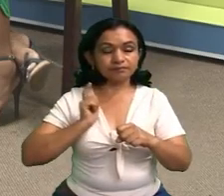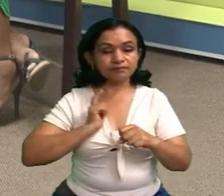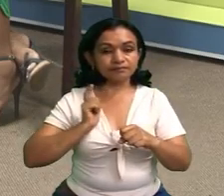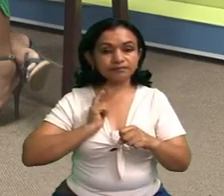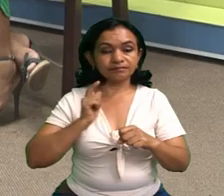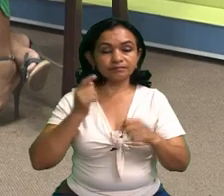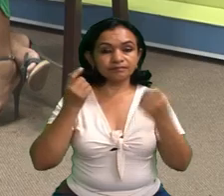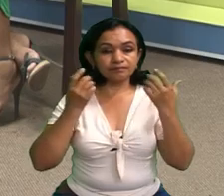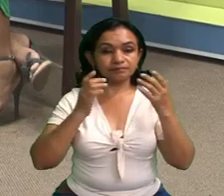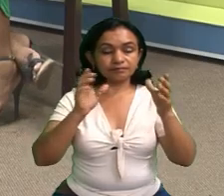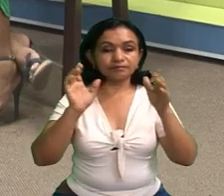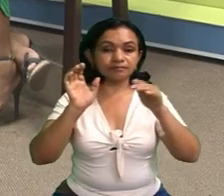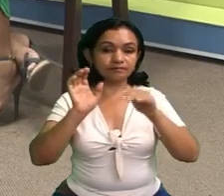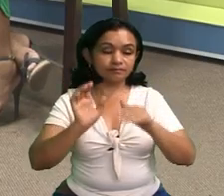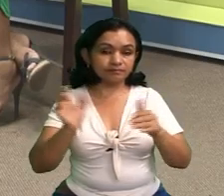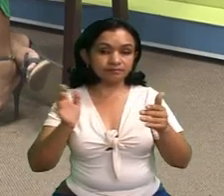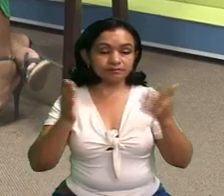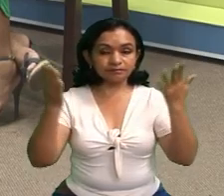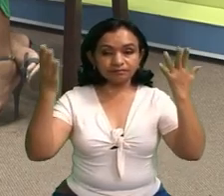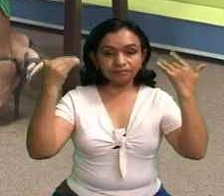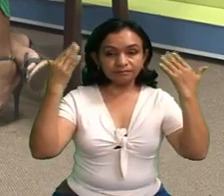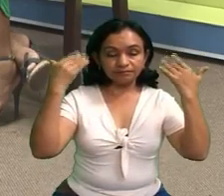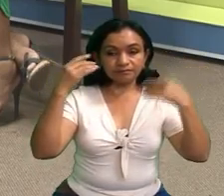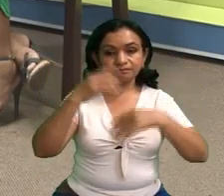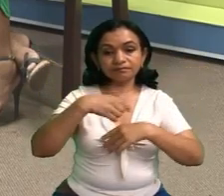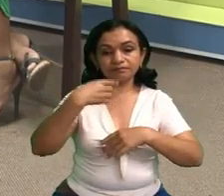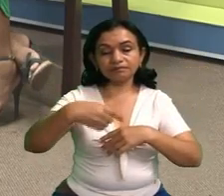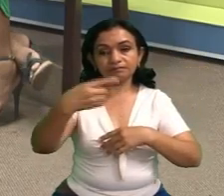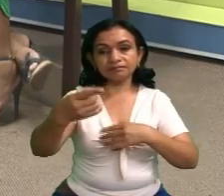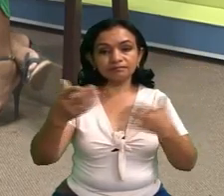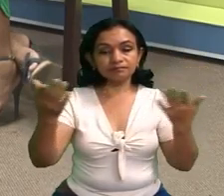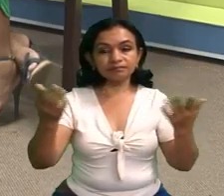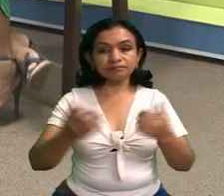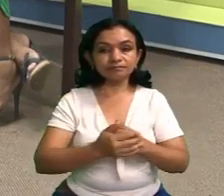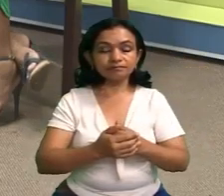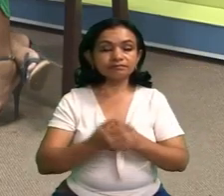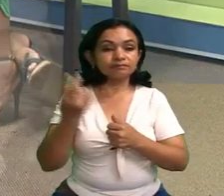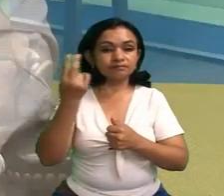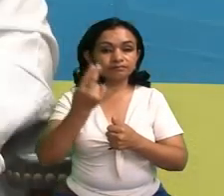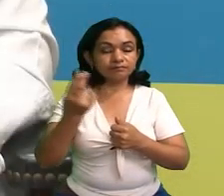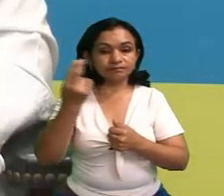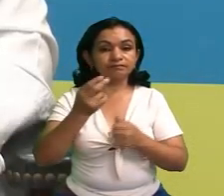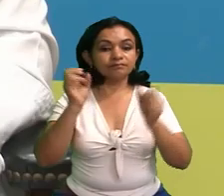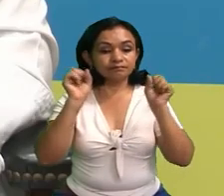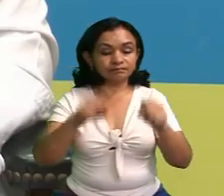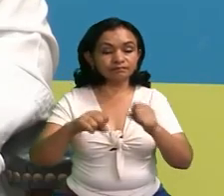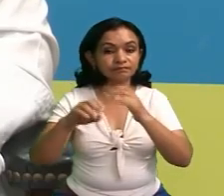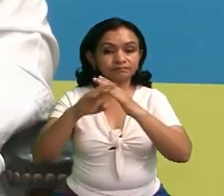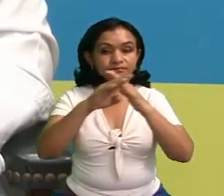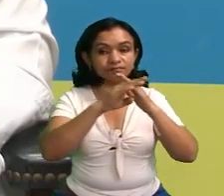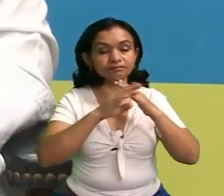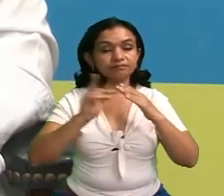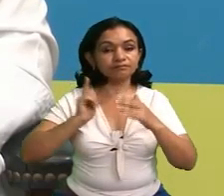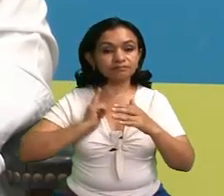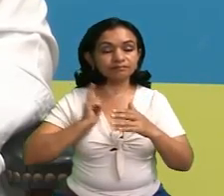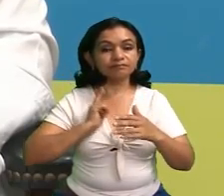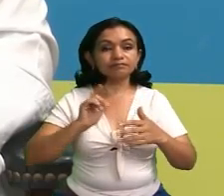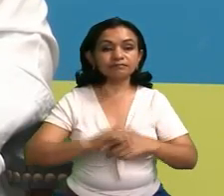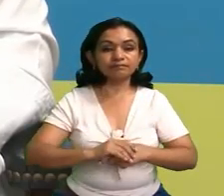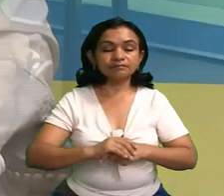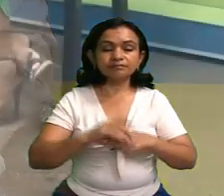sus costumbres. Correcto. Como bañarse diario, y juntarse. No, las cremas, precisamente para evitar que aparezcan esas estrías.